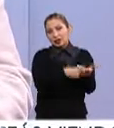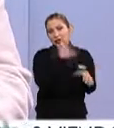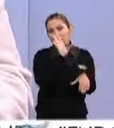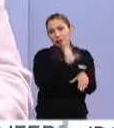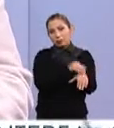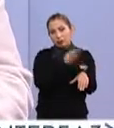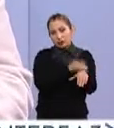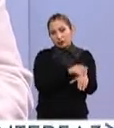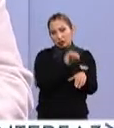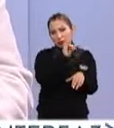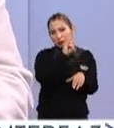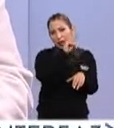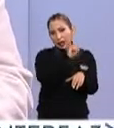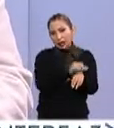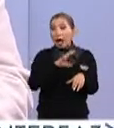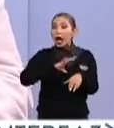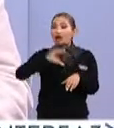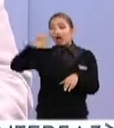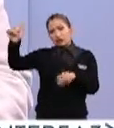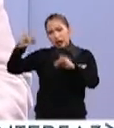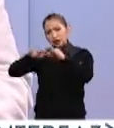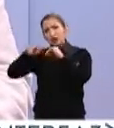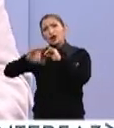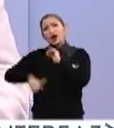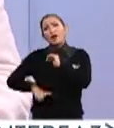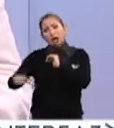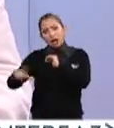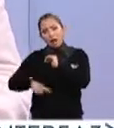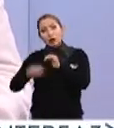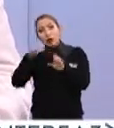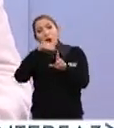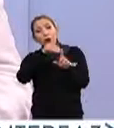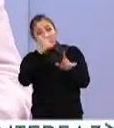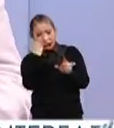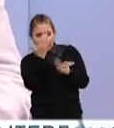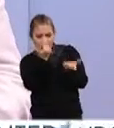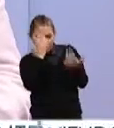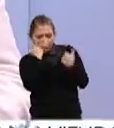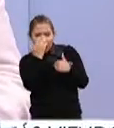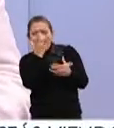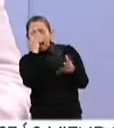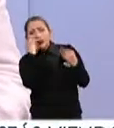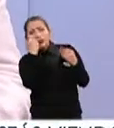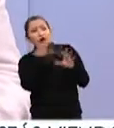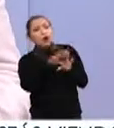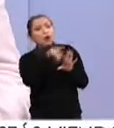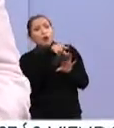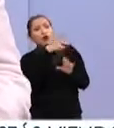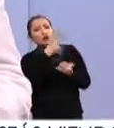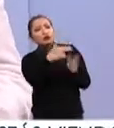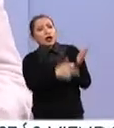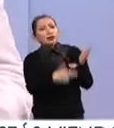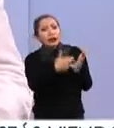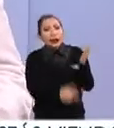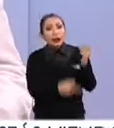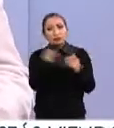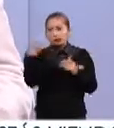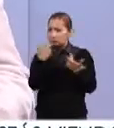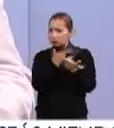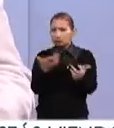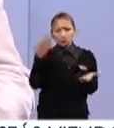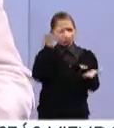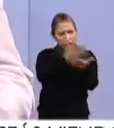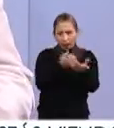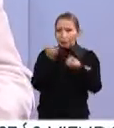licencia, ha habido instituciones gubernamentales que nos piden compartir la experiencia. La unidad en ese sentido está abierta para